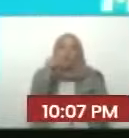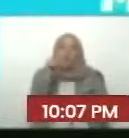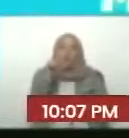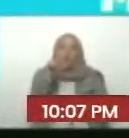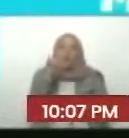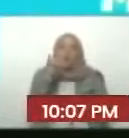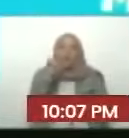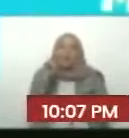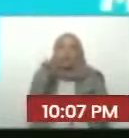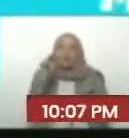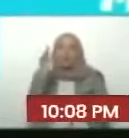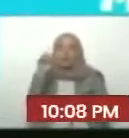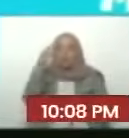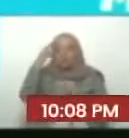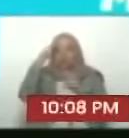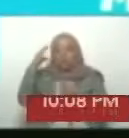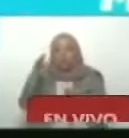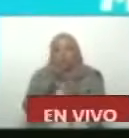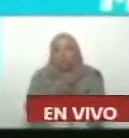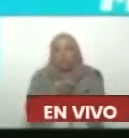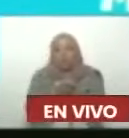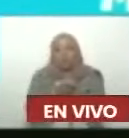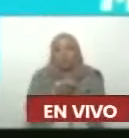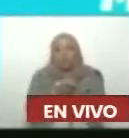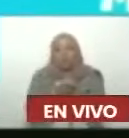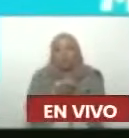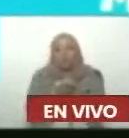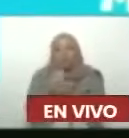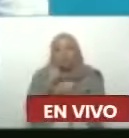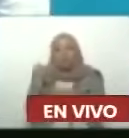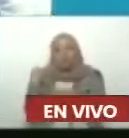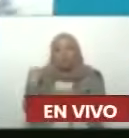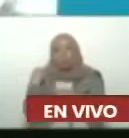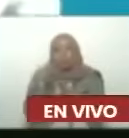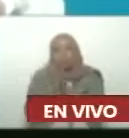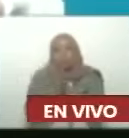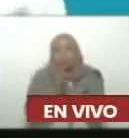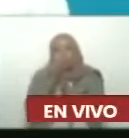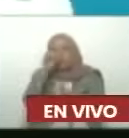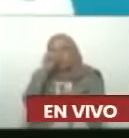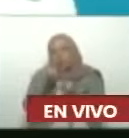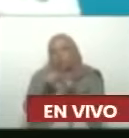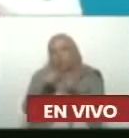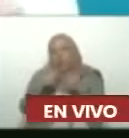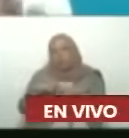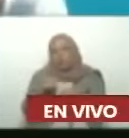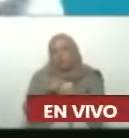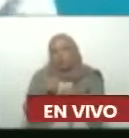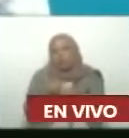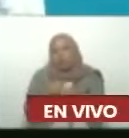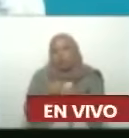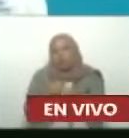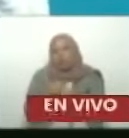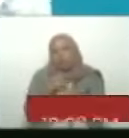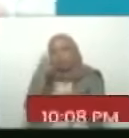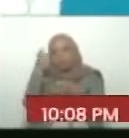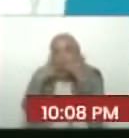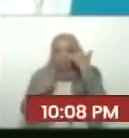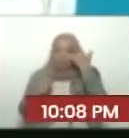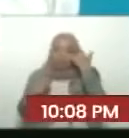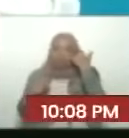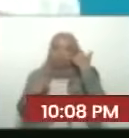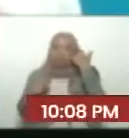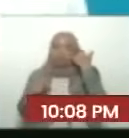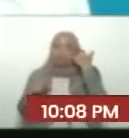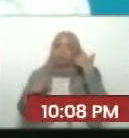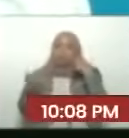Lobo. Te mando mi saludo, Olinto. Dile que, presidente, felicitaciones. Logramos lo que queríamos cuando el presidente Chávez,